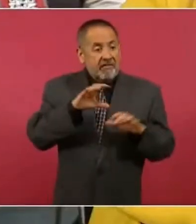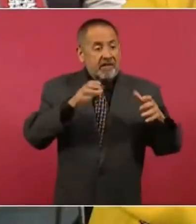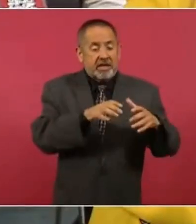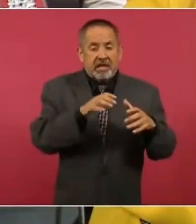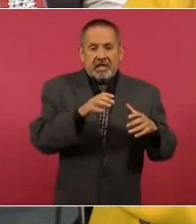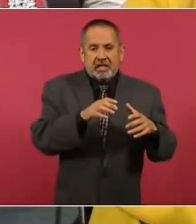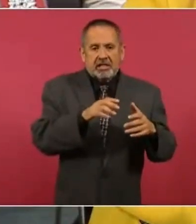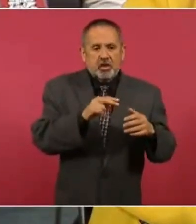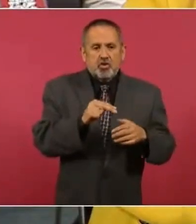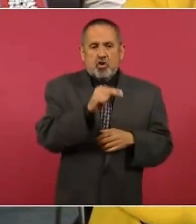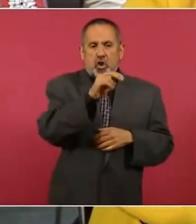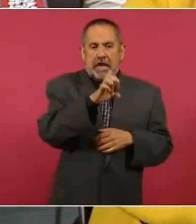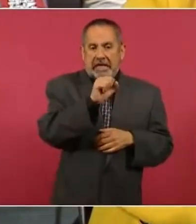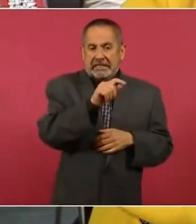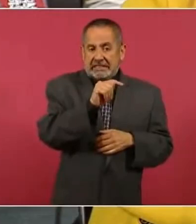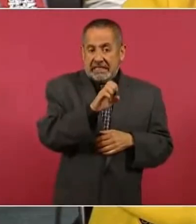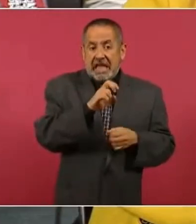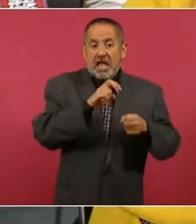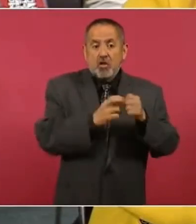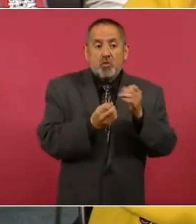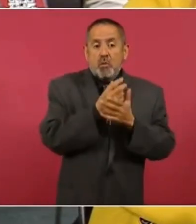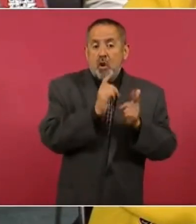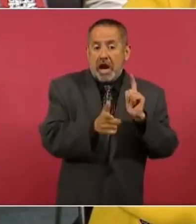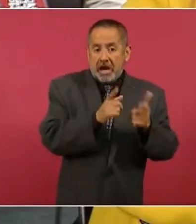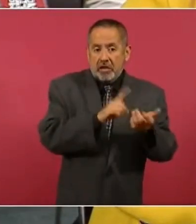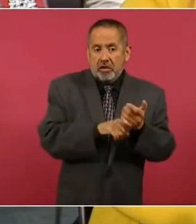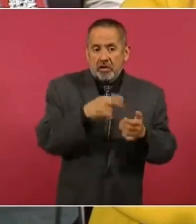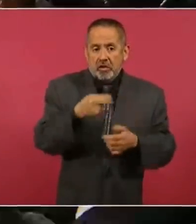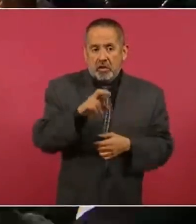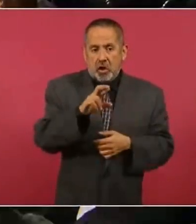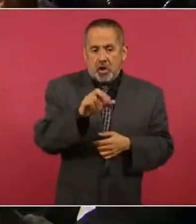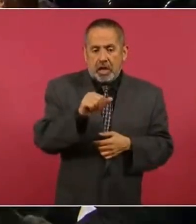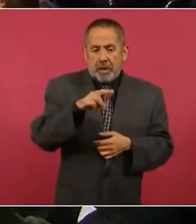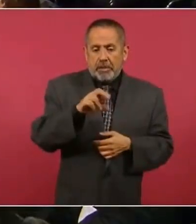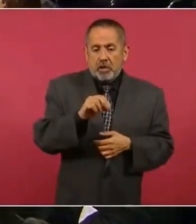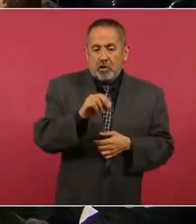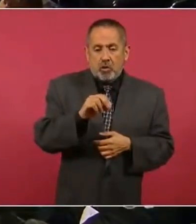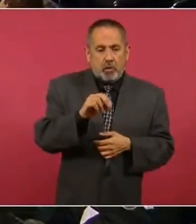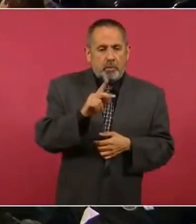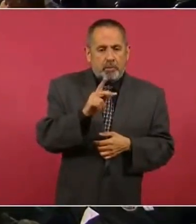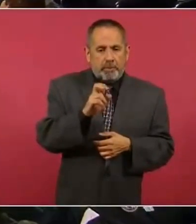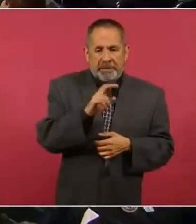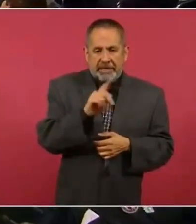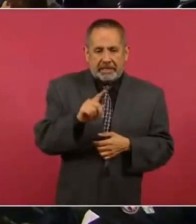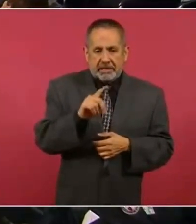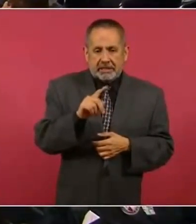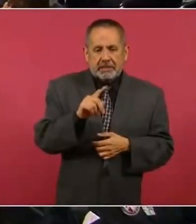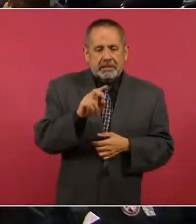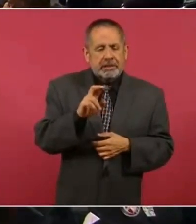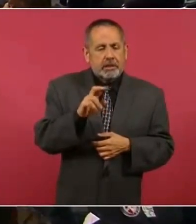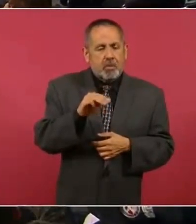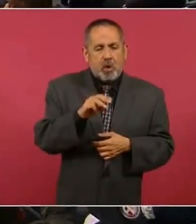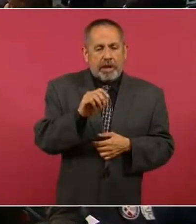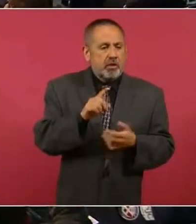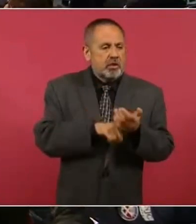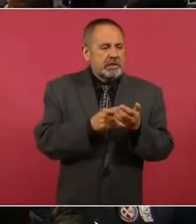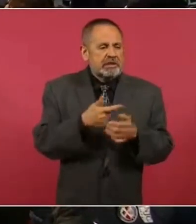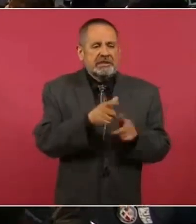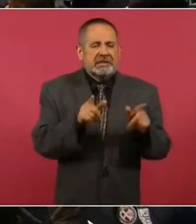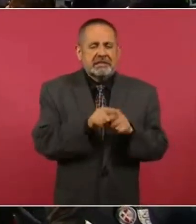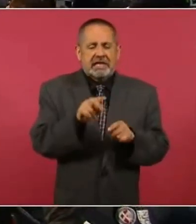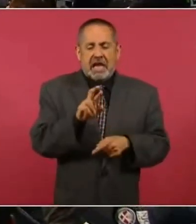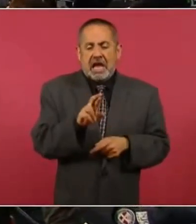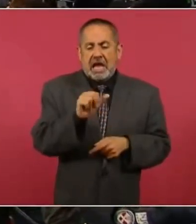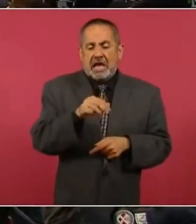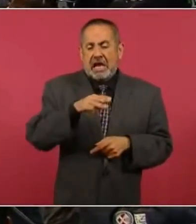del noreste en Nuevo Laredo, de un sujeto de nombre Ramiro Pérez Moreno, alias El Rama, en el que,